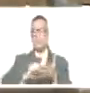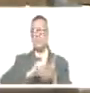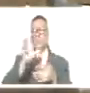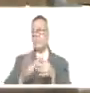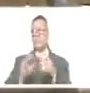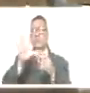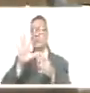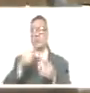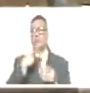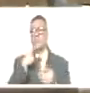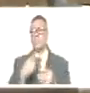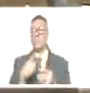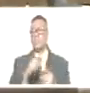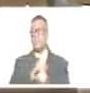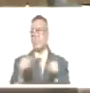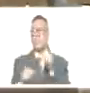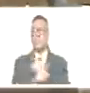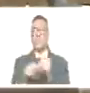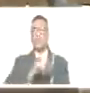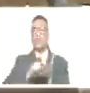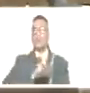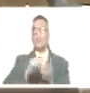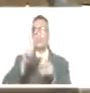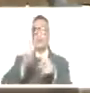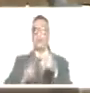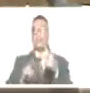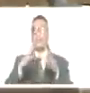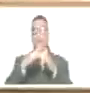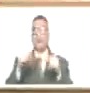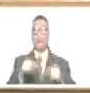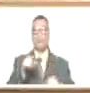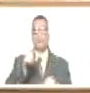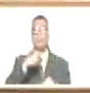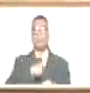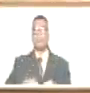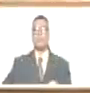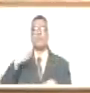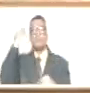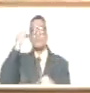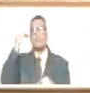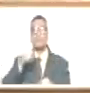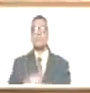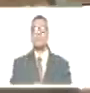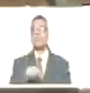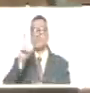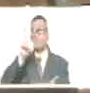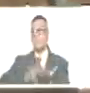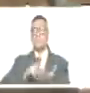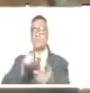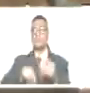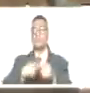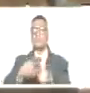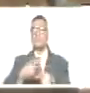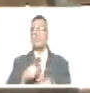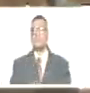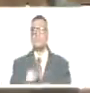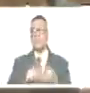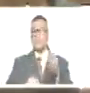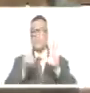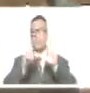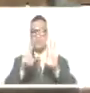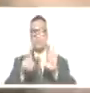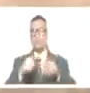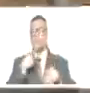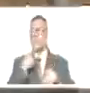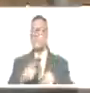sugiere suprimir el artículo 2. Es todo, señor presidente. En consideración, aprobado. Siguiente. Sexto, se sugiere aprobar